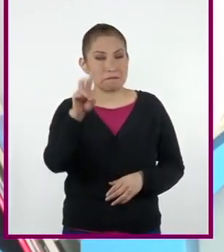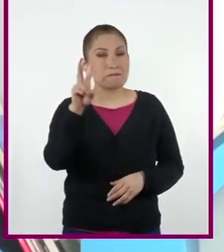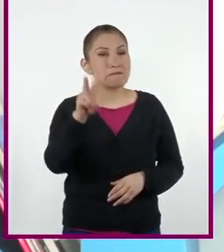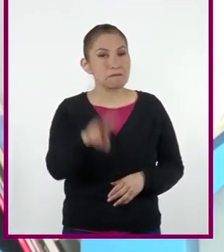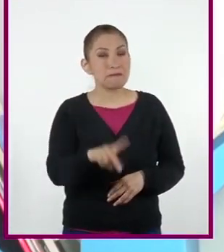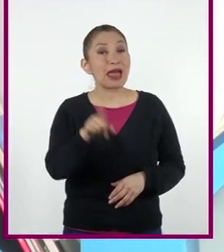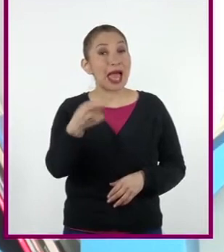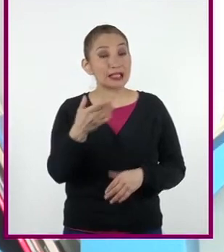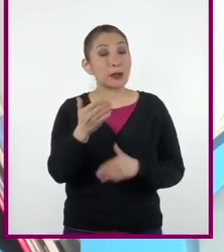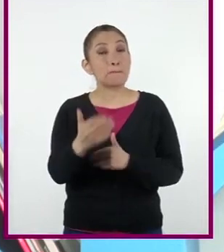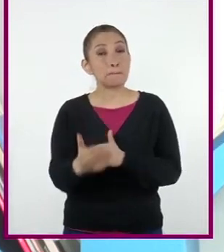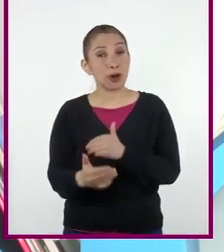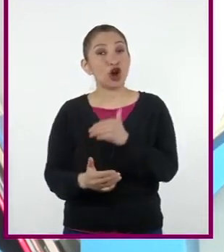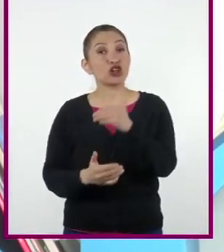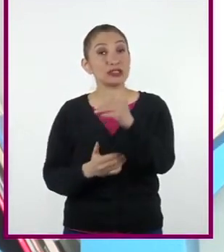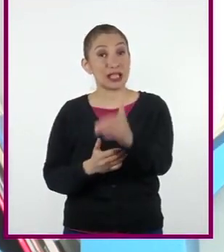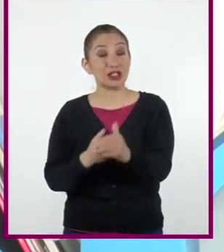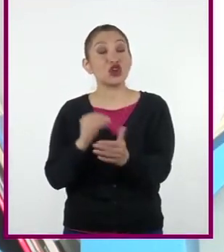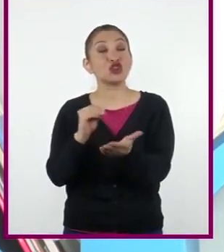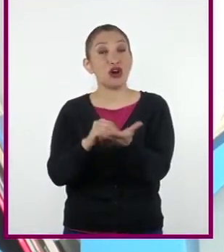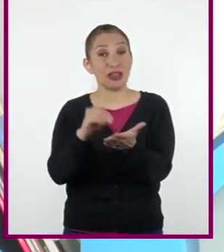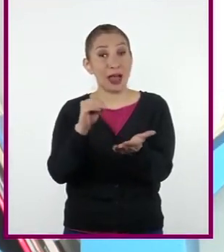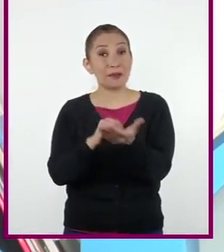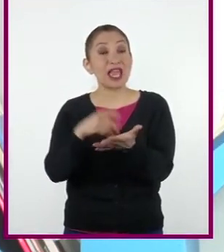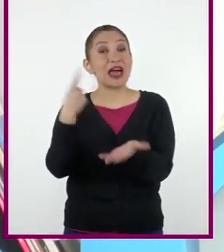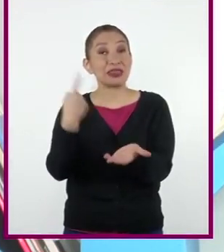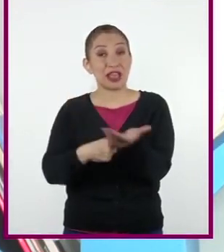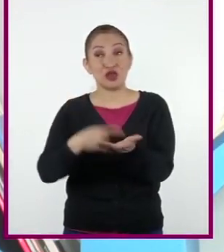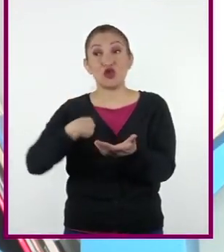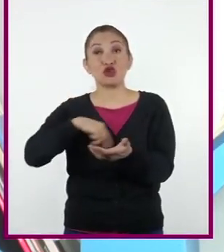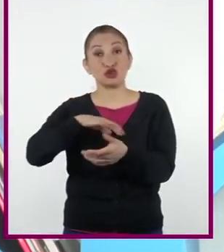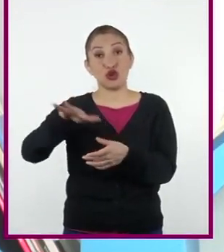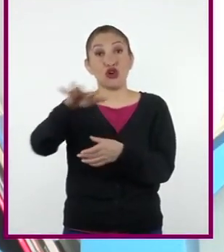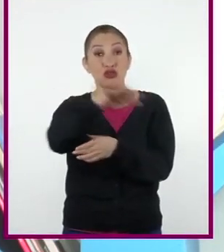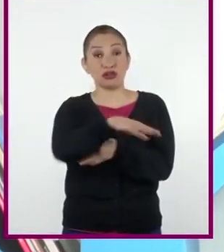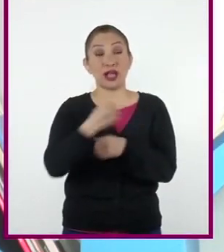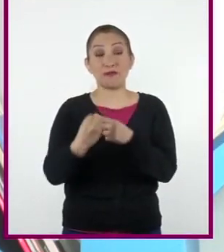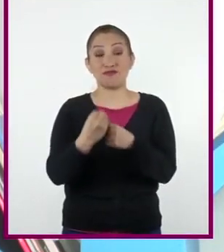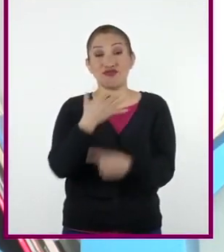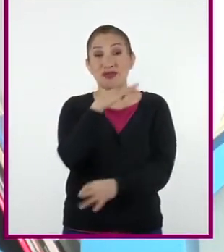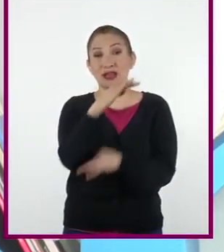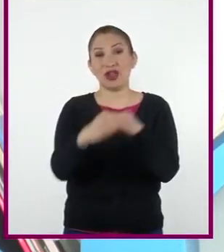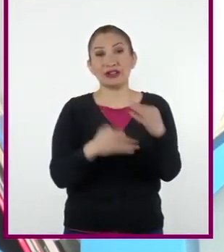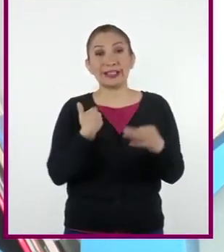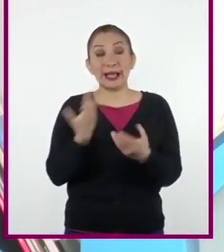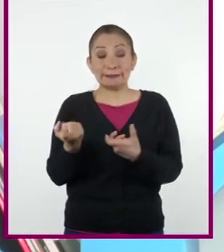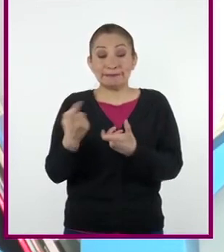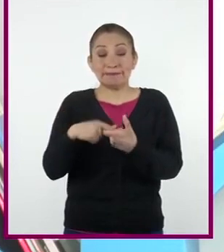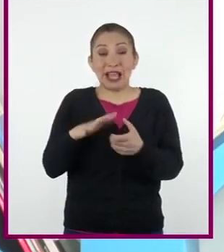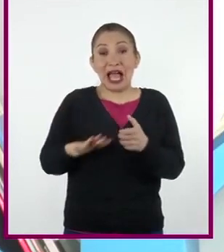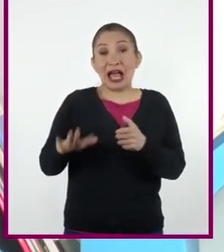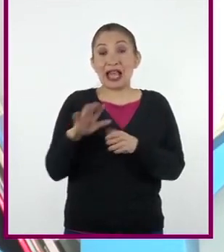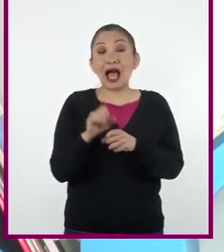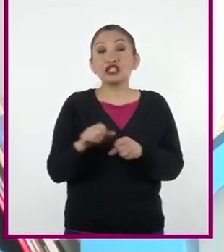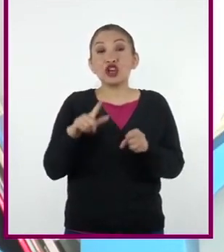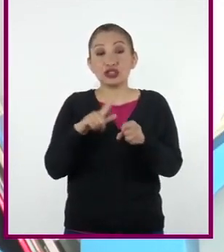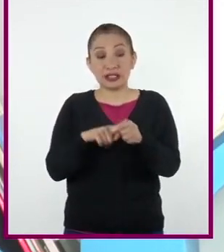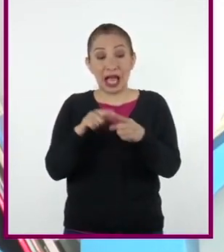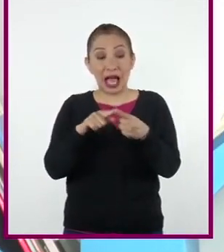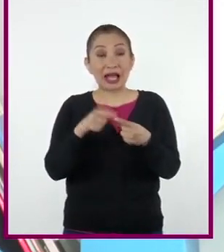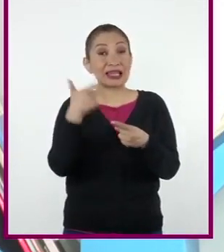Efectivamente, es un proceso en el que aún estamos inmersos y nos ha afectado tanto que pertenece al ámbito